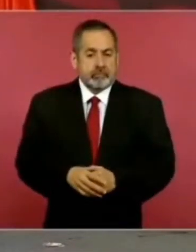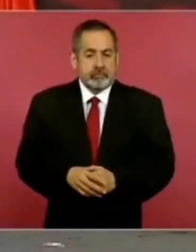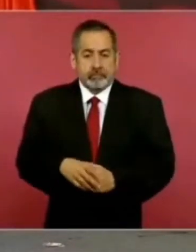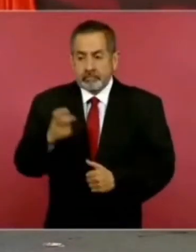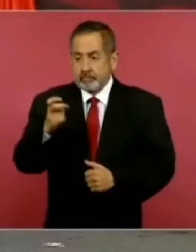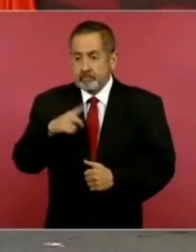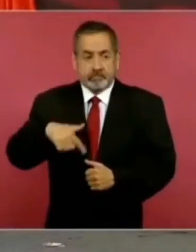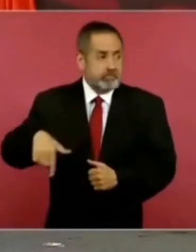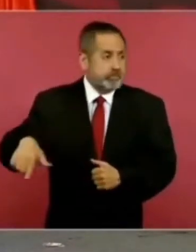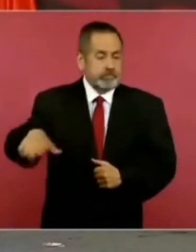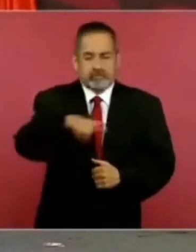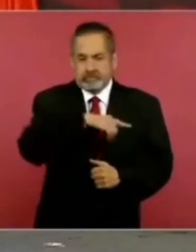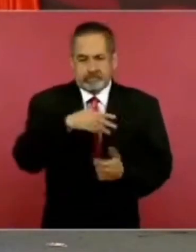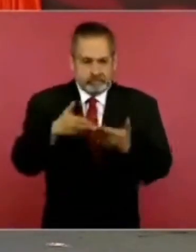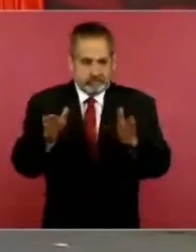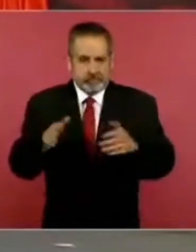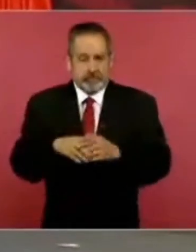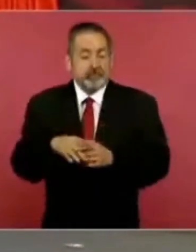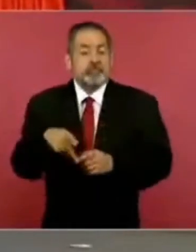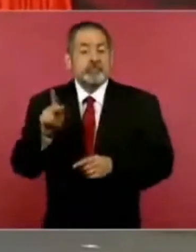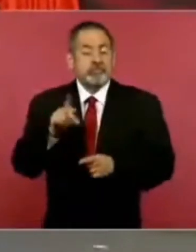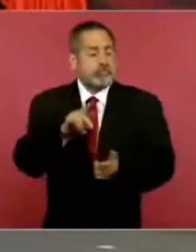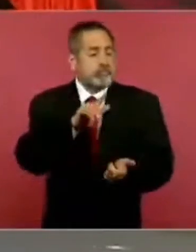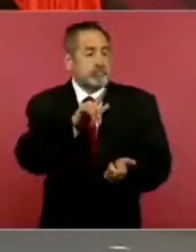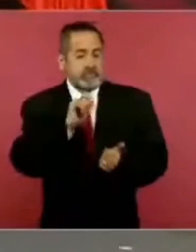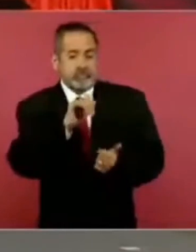general, pero solo la recaudación